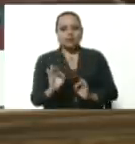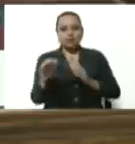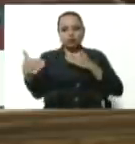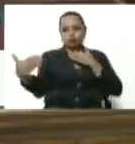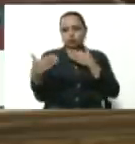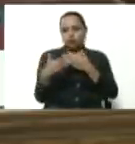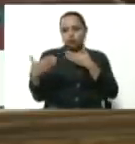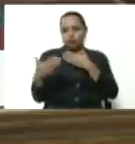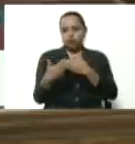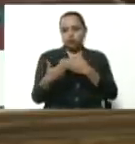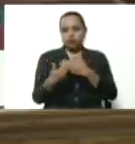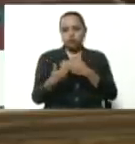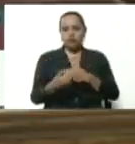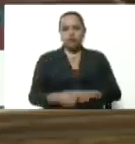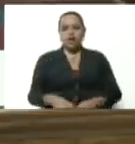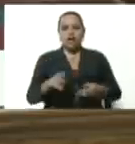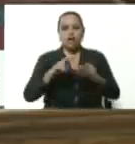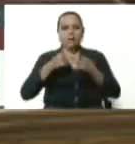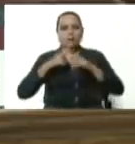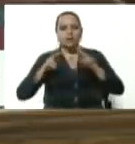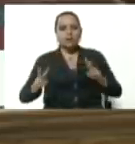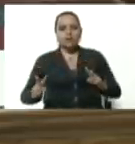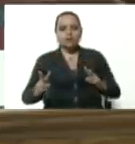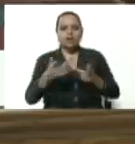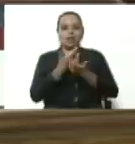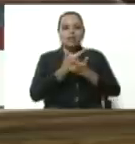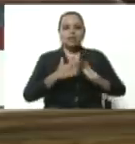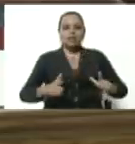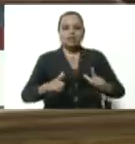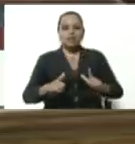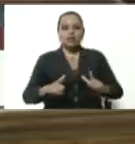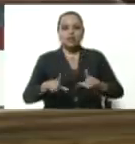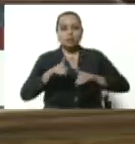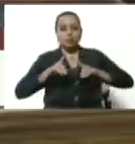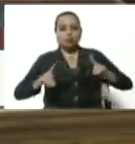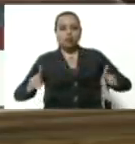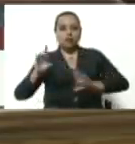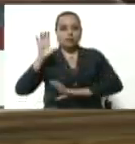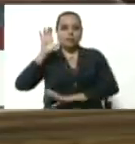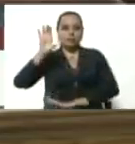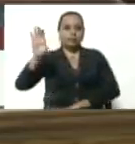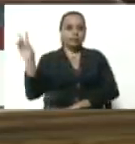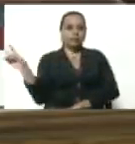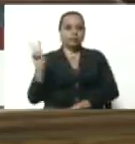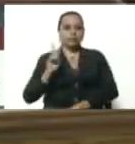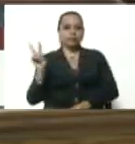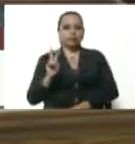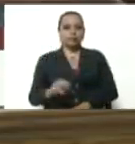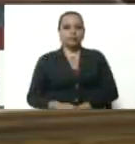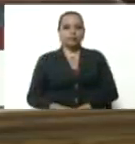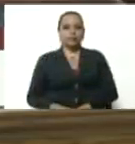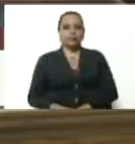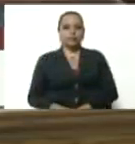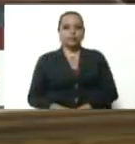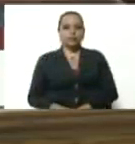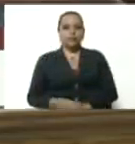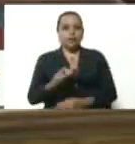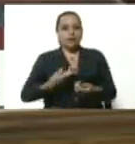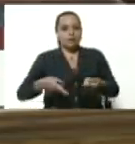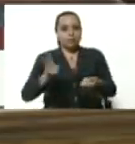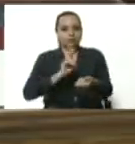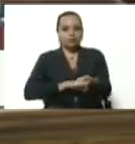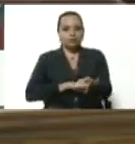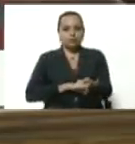la pacífica, libre y democrática República Bolivariana de Venezuela, el Poder Ejecutivo